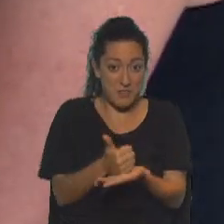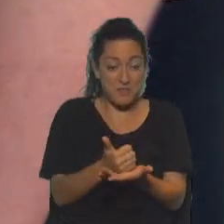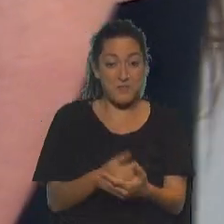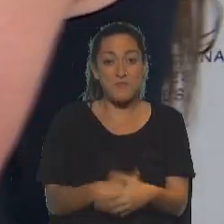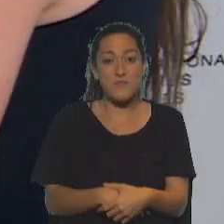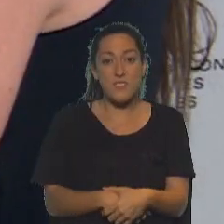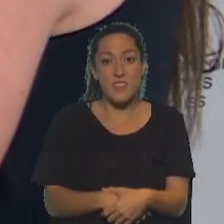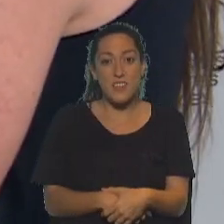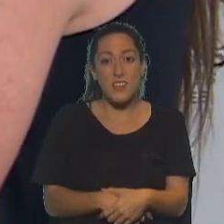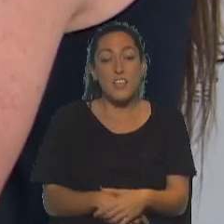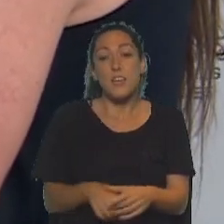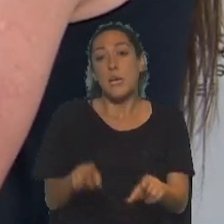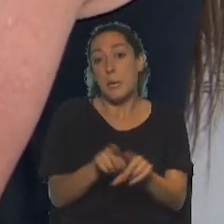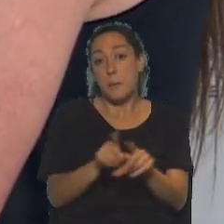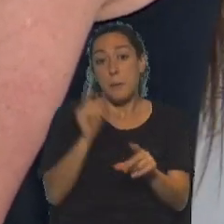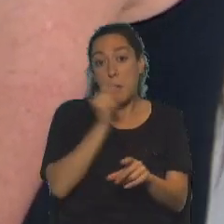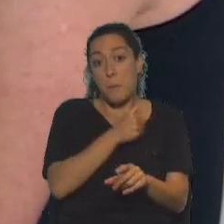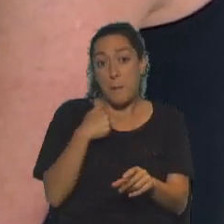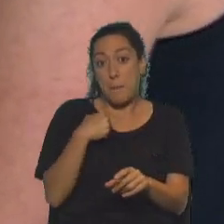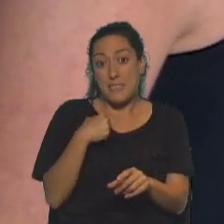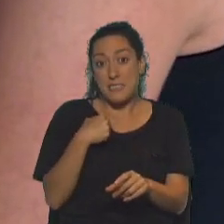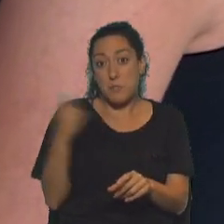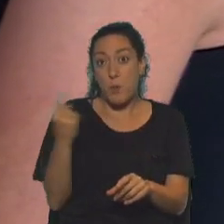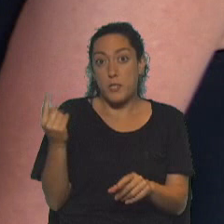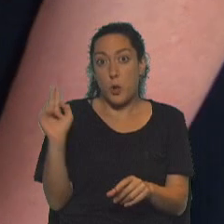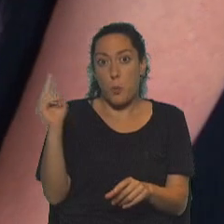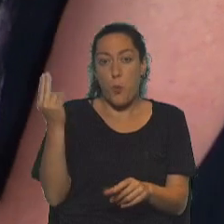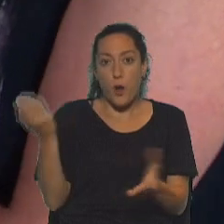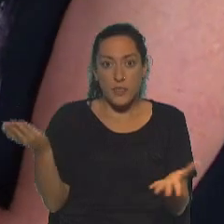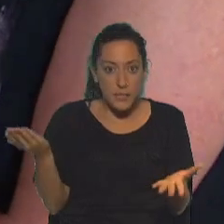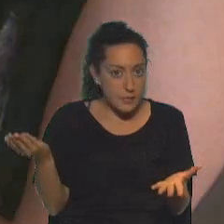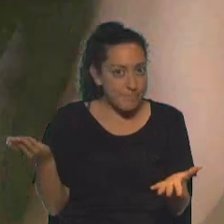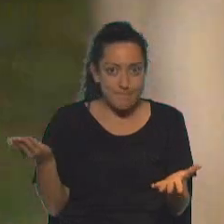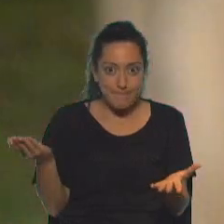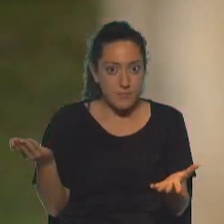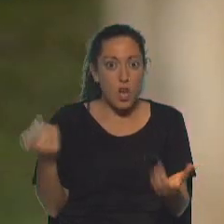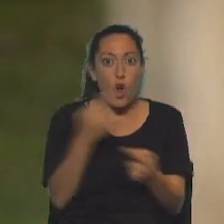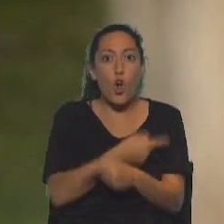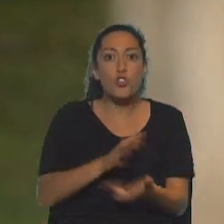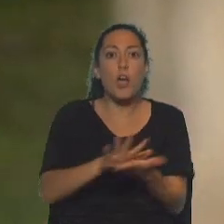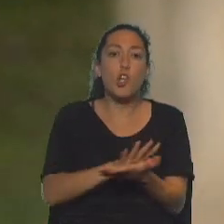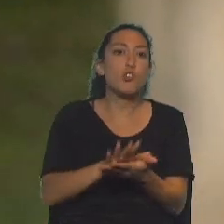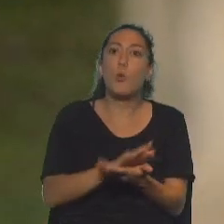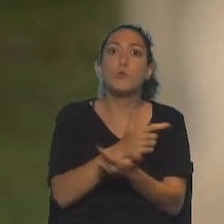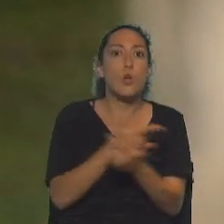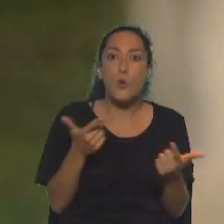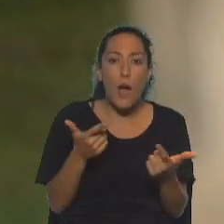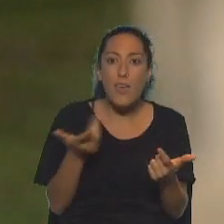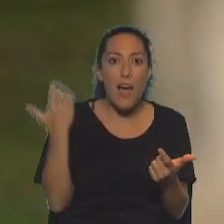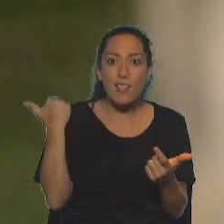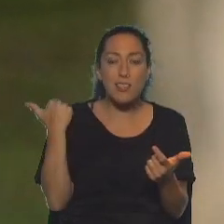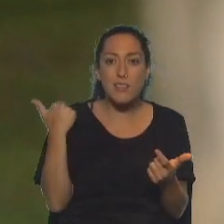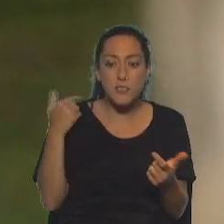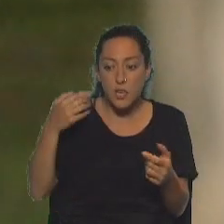todo eso que nos pasa con los padres cuando se van? ¿Dónde queda eso que no resolviste? O sea,